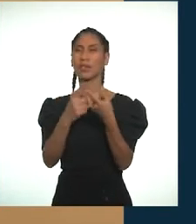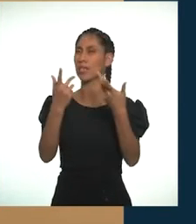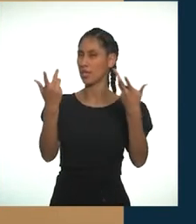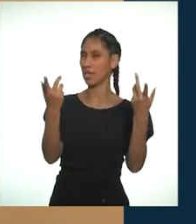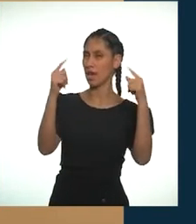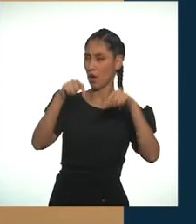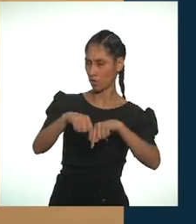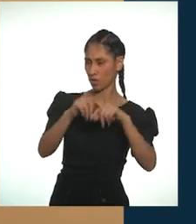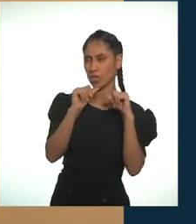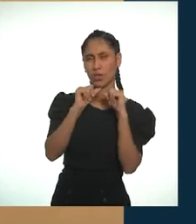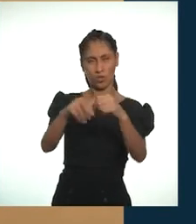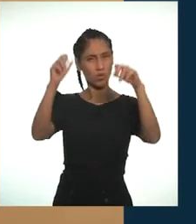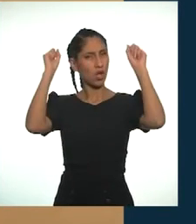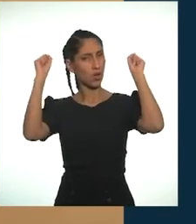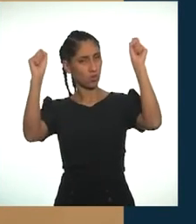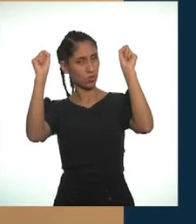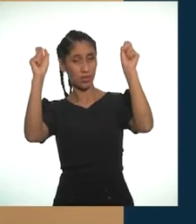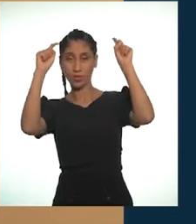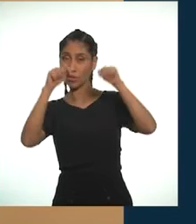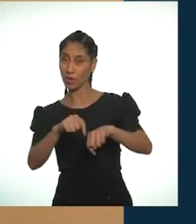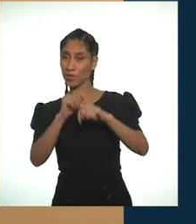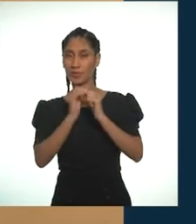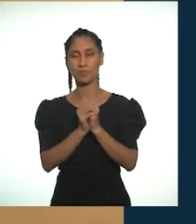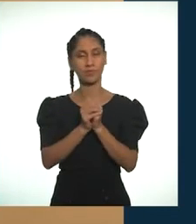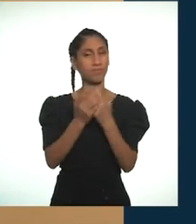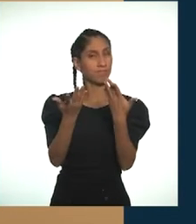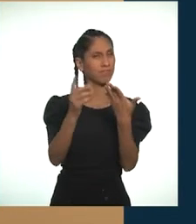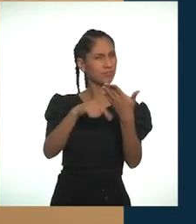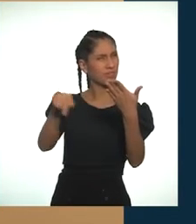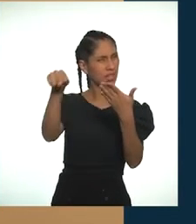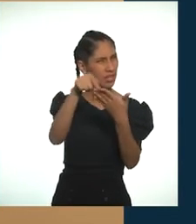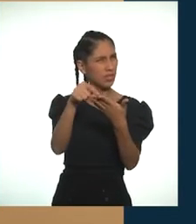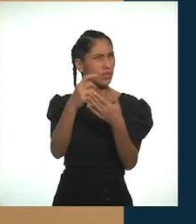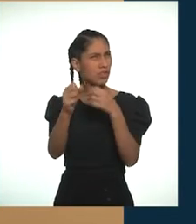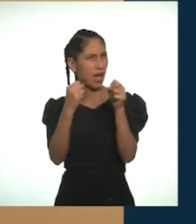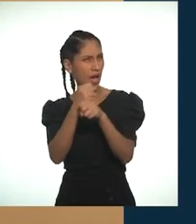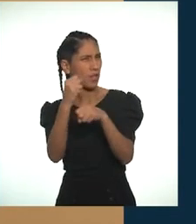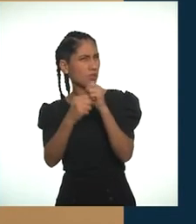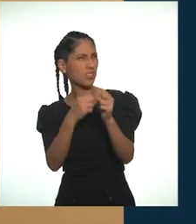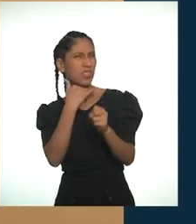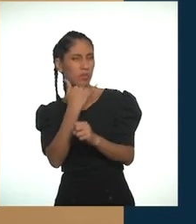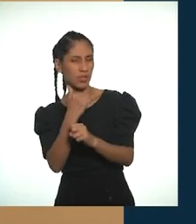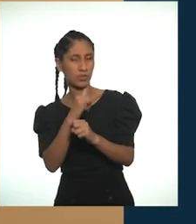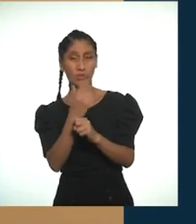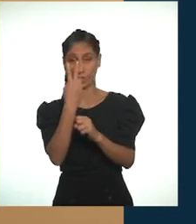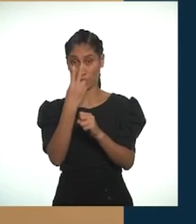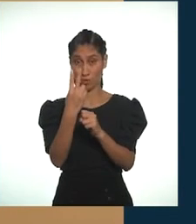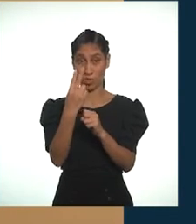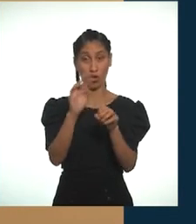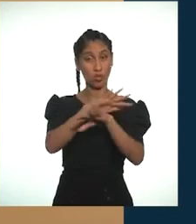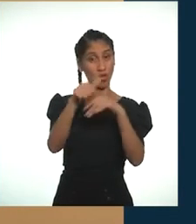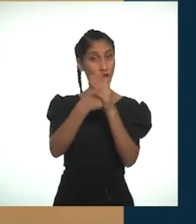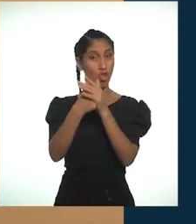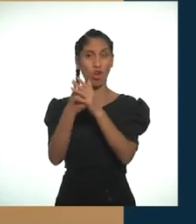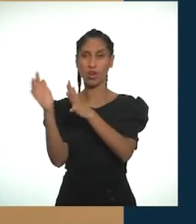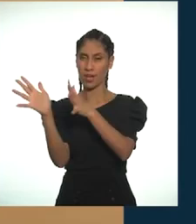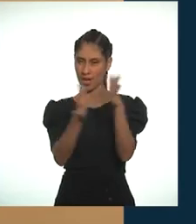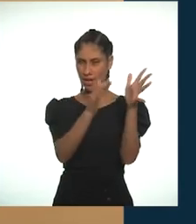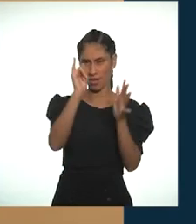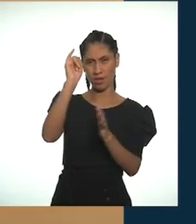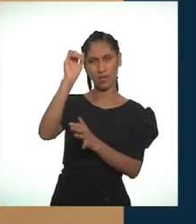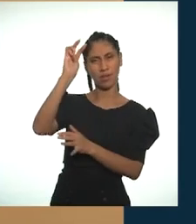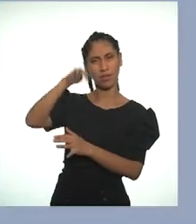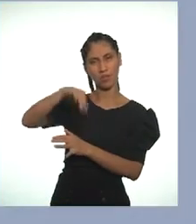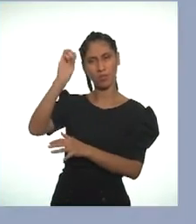cual aún se lucha hoy en día. En esas épocas surgió el movimiento